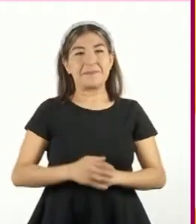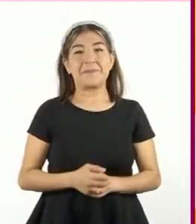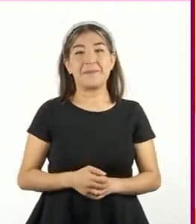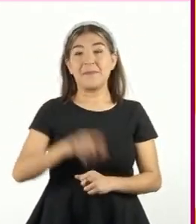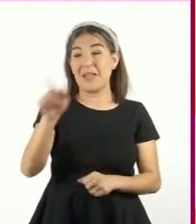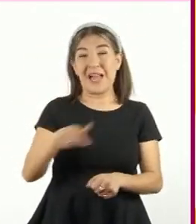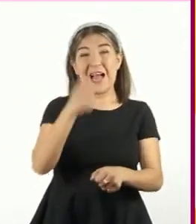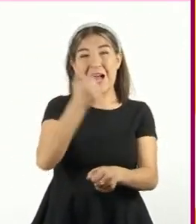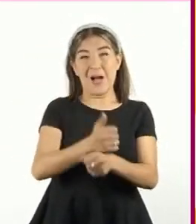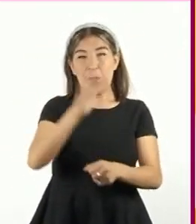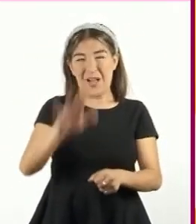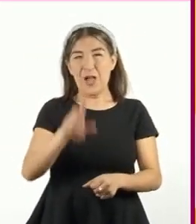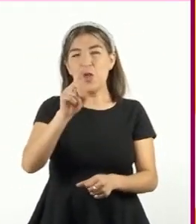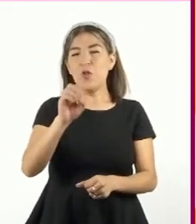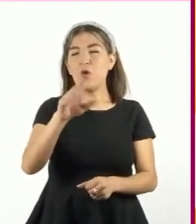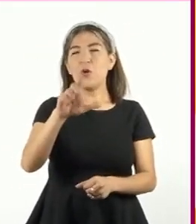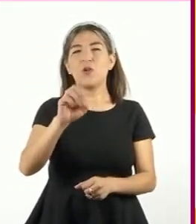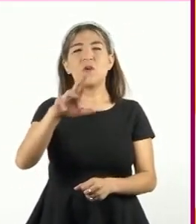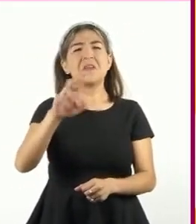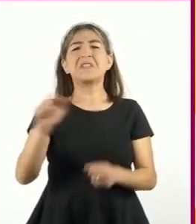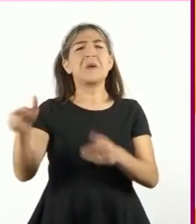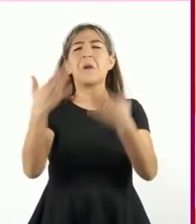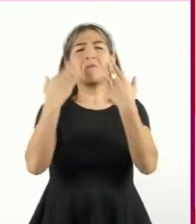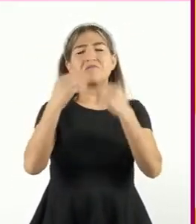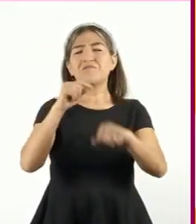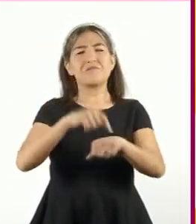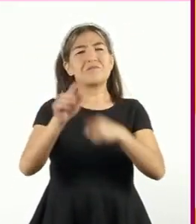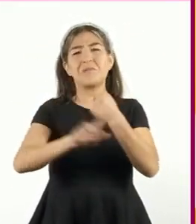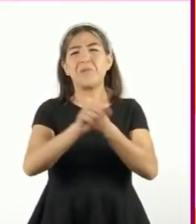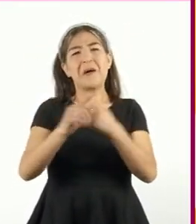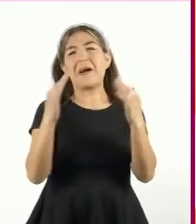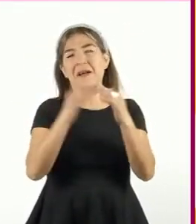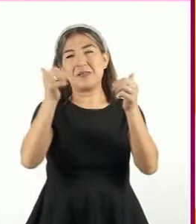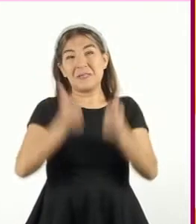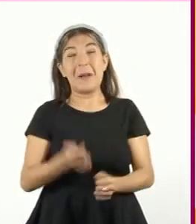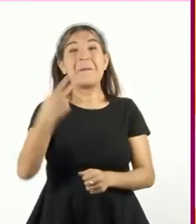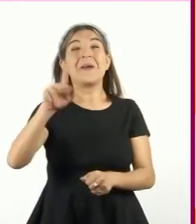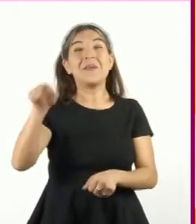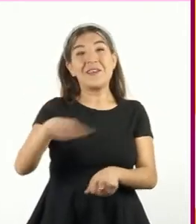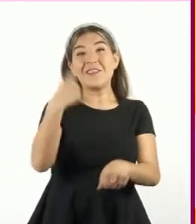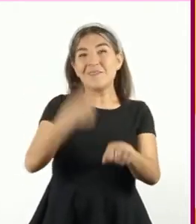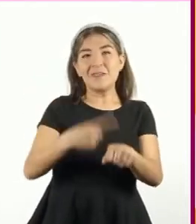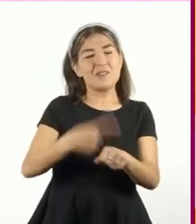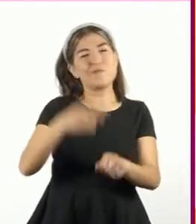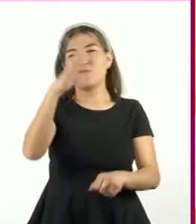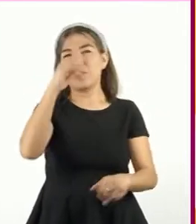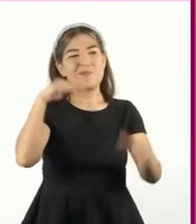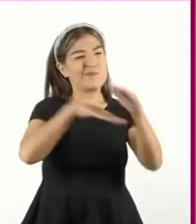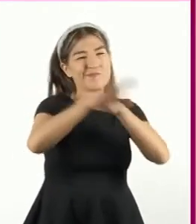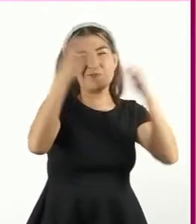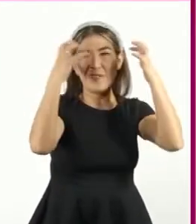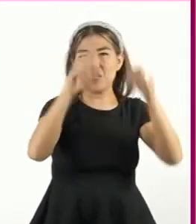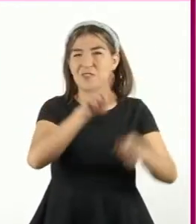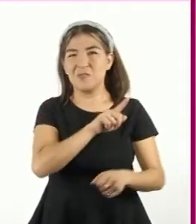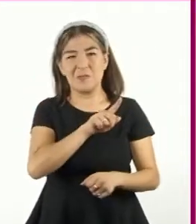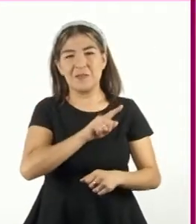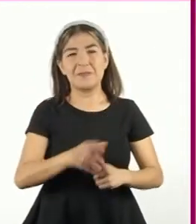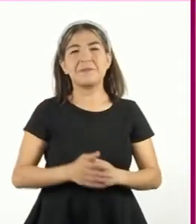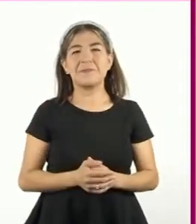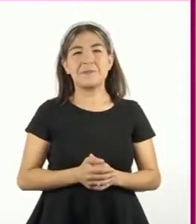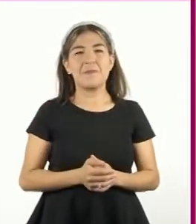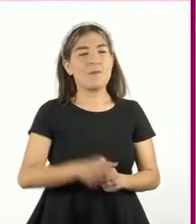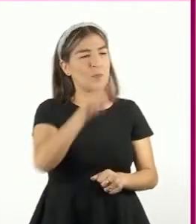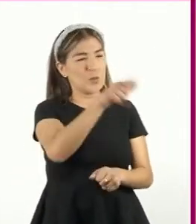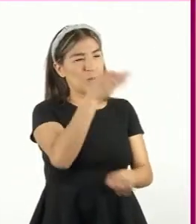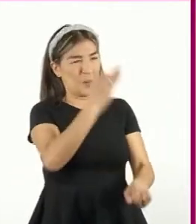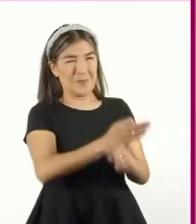la abuela, no tiene problemas de tiempo y se queda en casa, pero está enferma y no puede bañarse sola. Por lo que